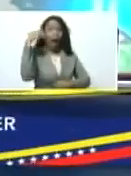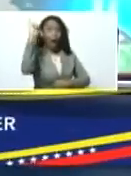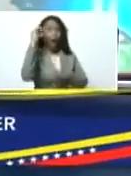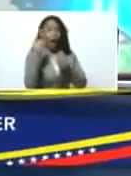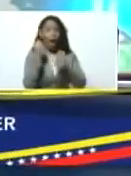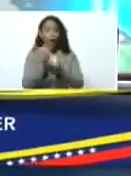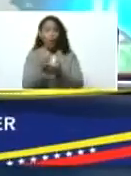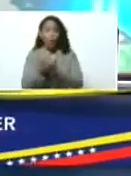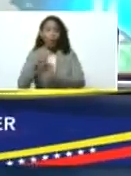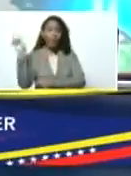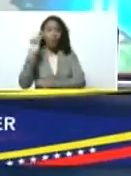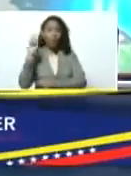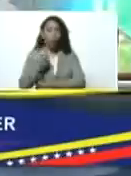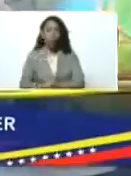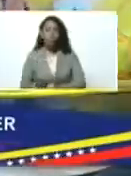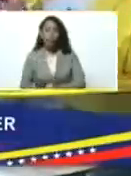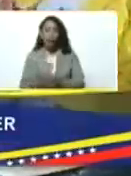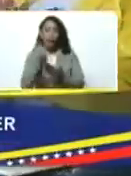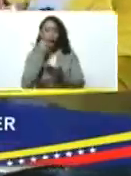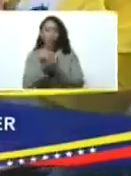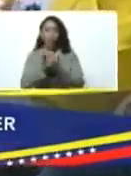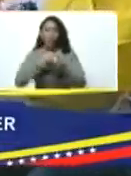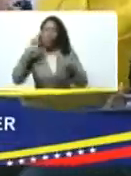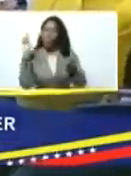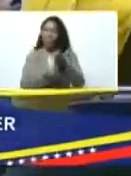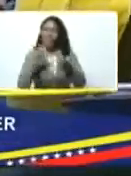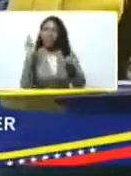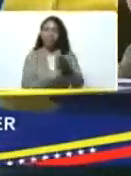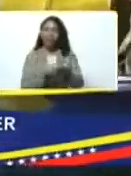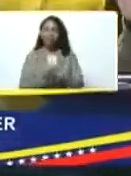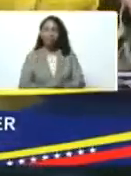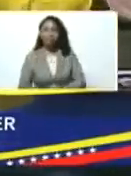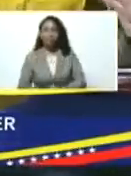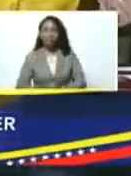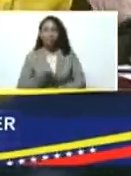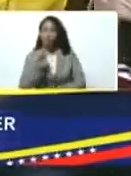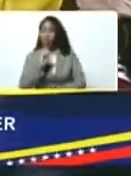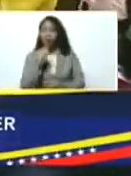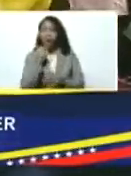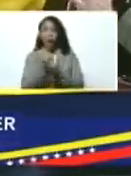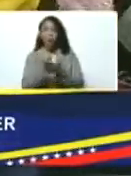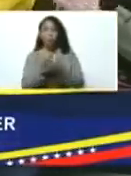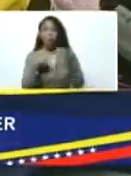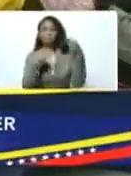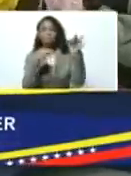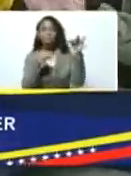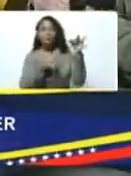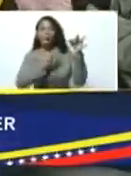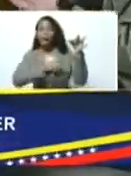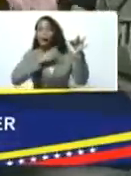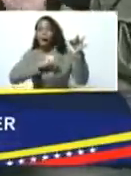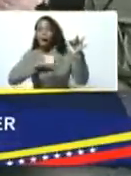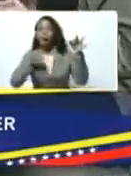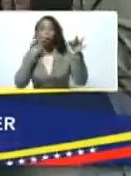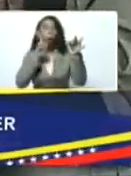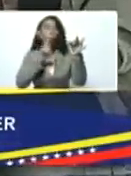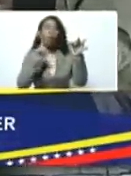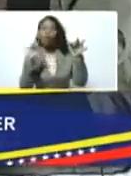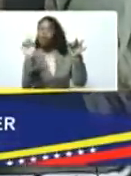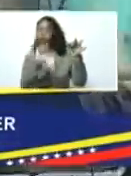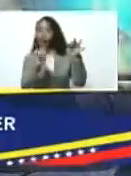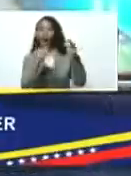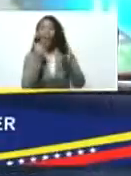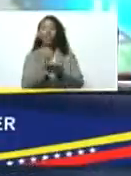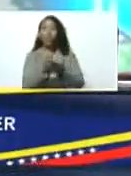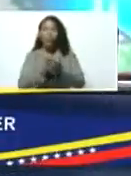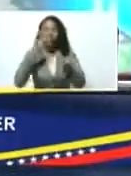economía venezolana, la economía real, no la economía de papeles, de especulación, de mentirita. Es la